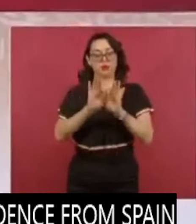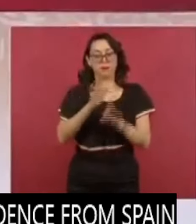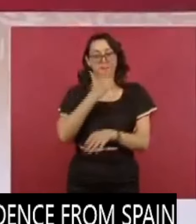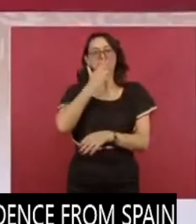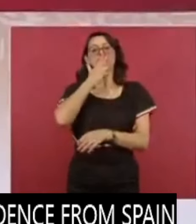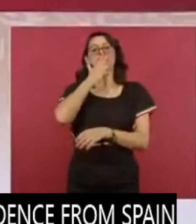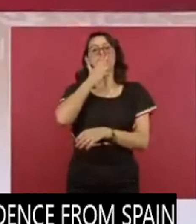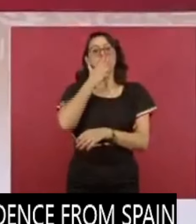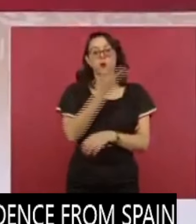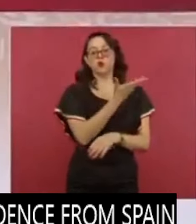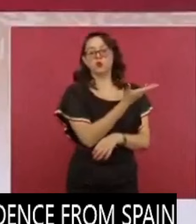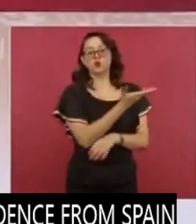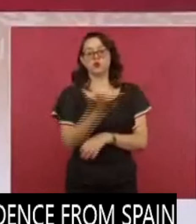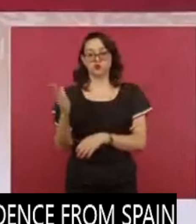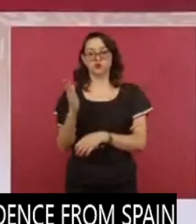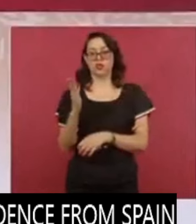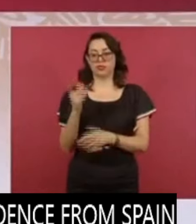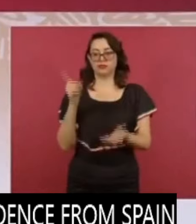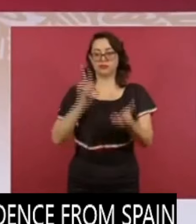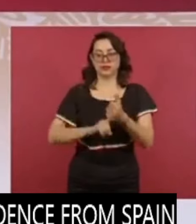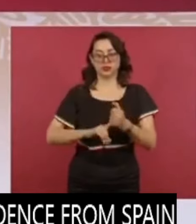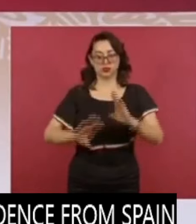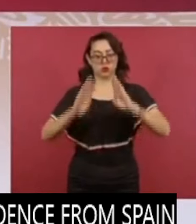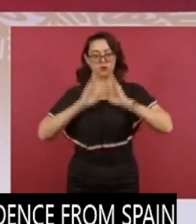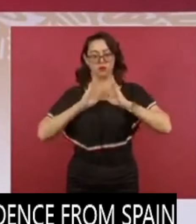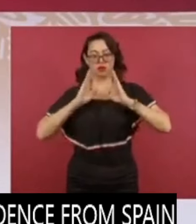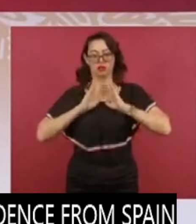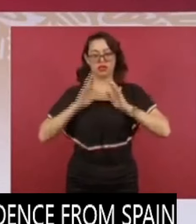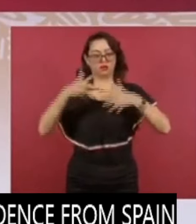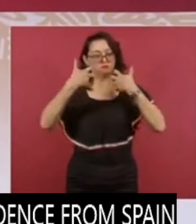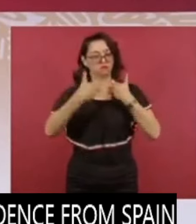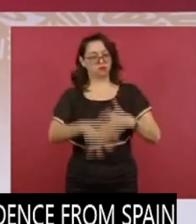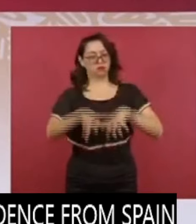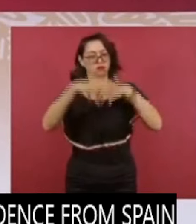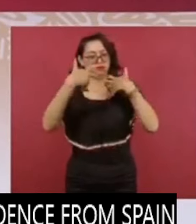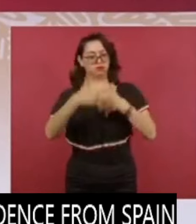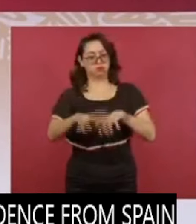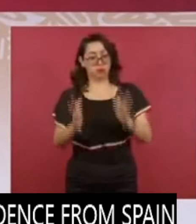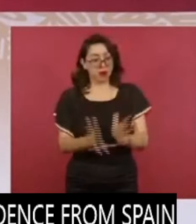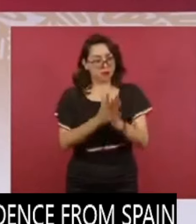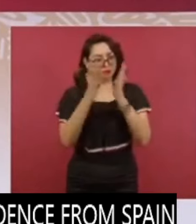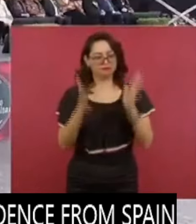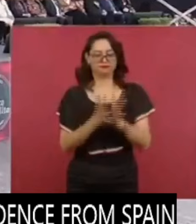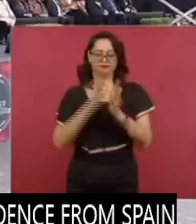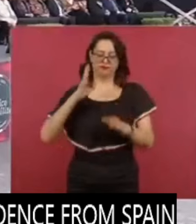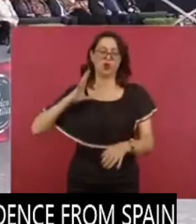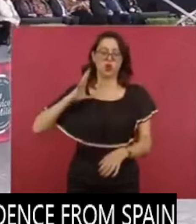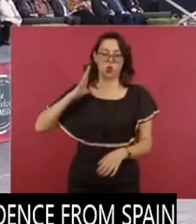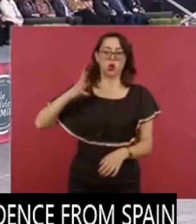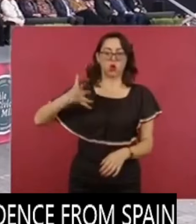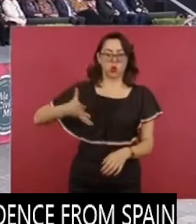siéntanse orgullosos de ser partícipes de este magno desfile tradicional con el que